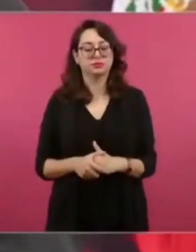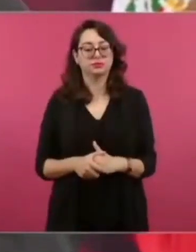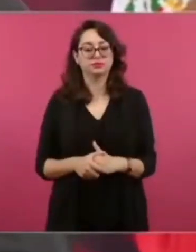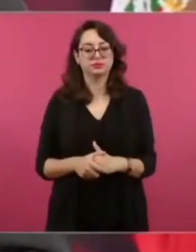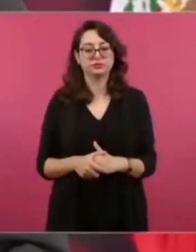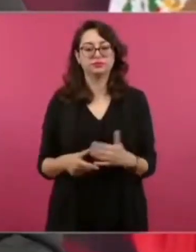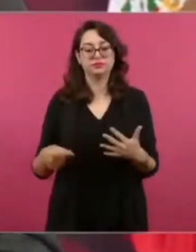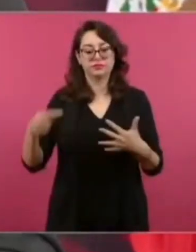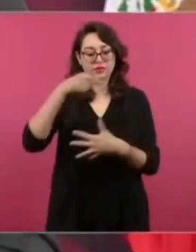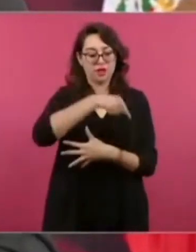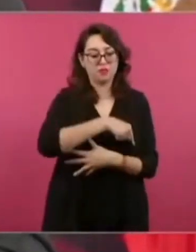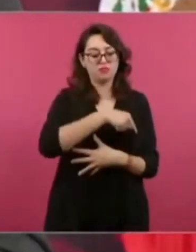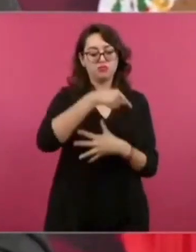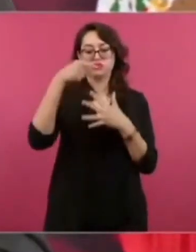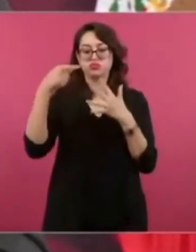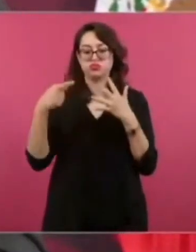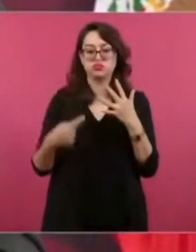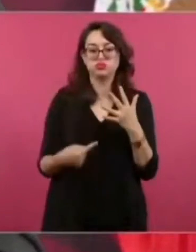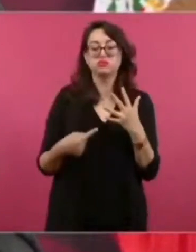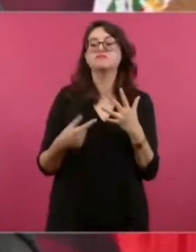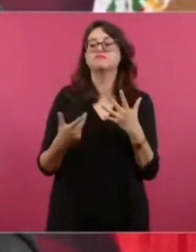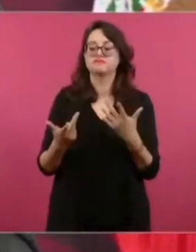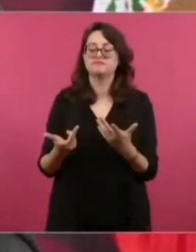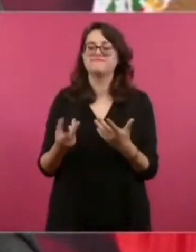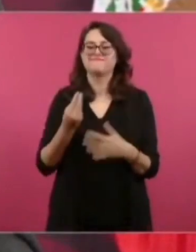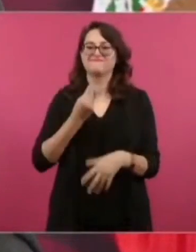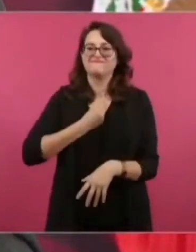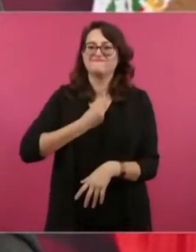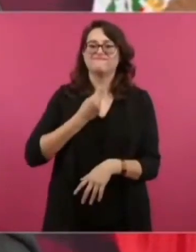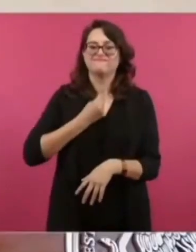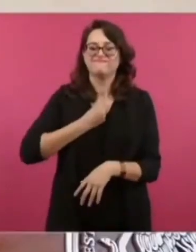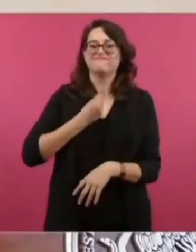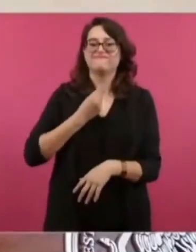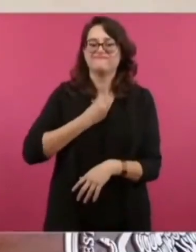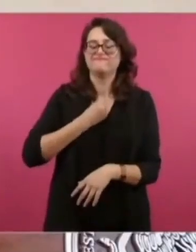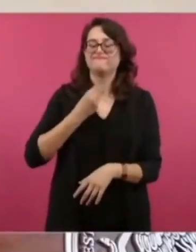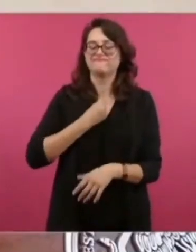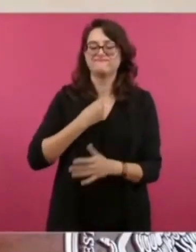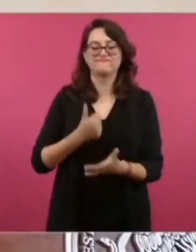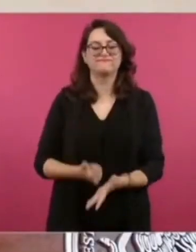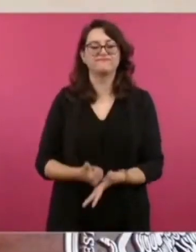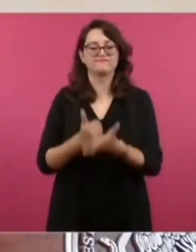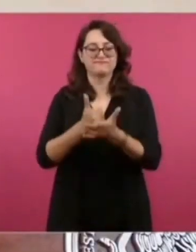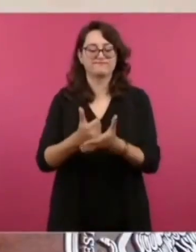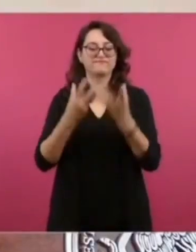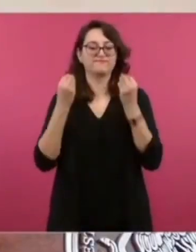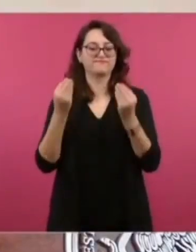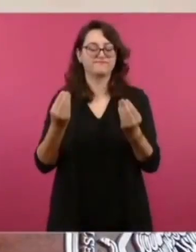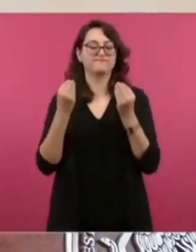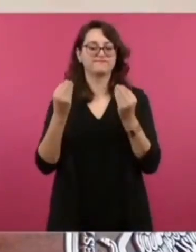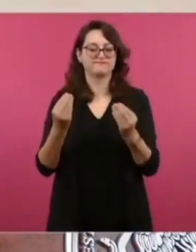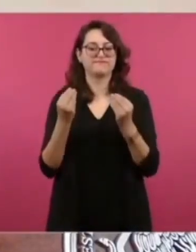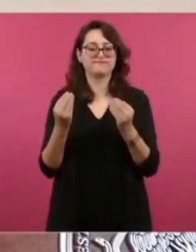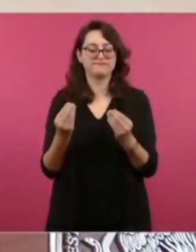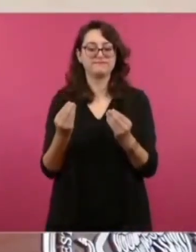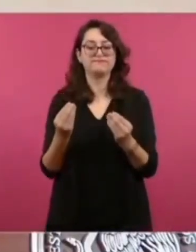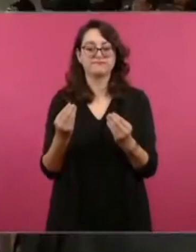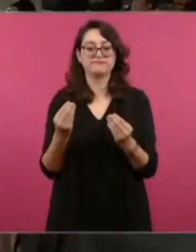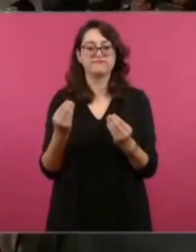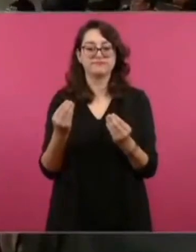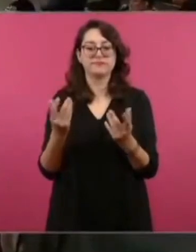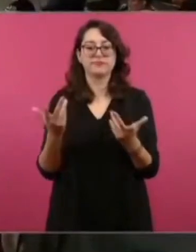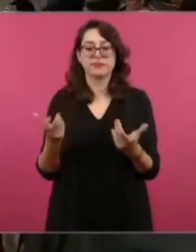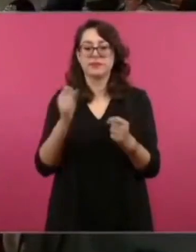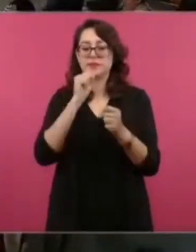Entonces, todo eso nos ayudó bastante y se fortaleció